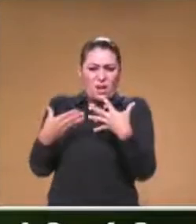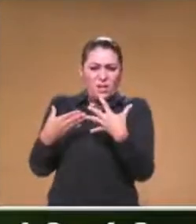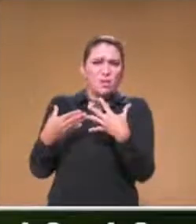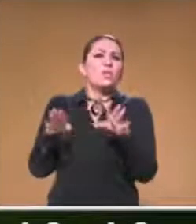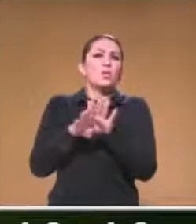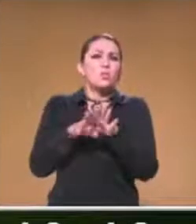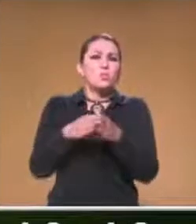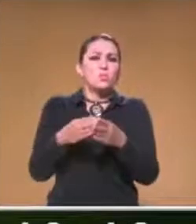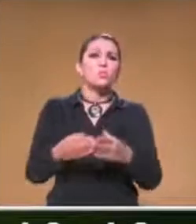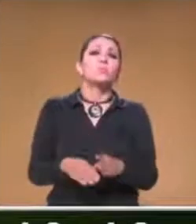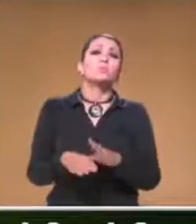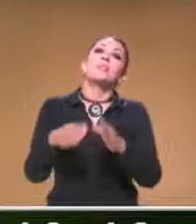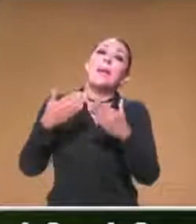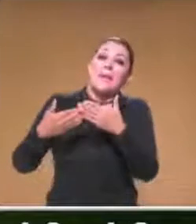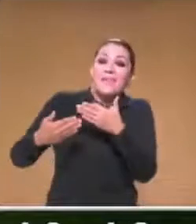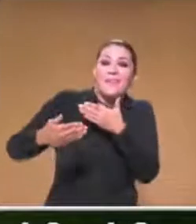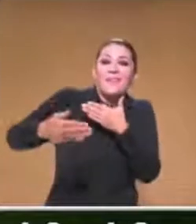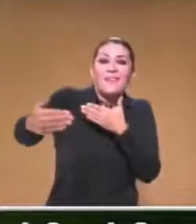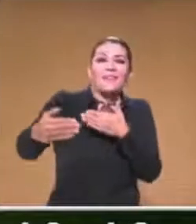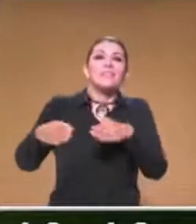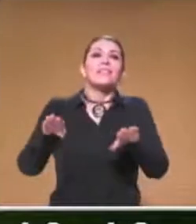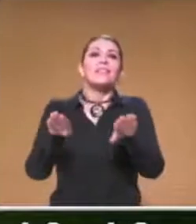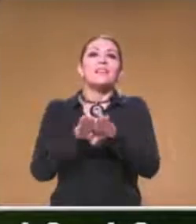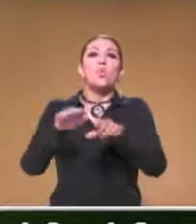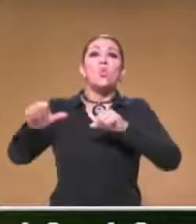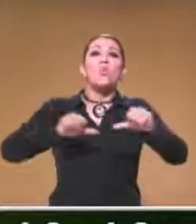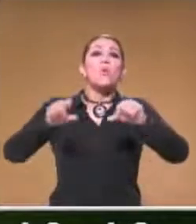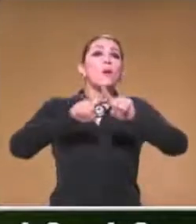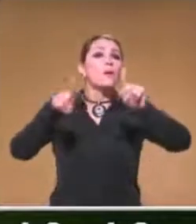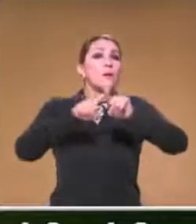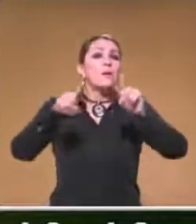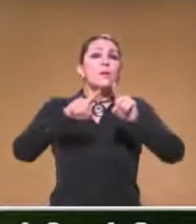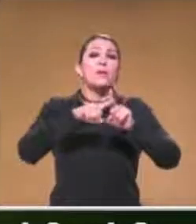otras actividades se desarrollan en nuestro país?